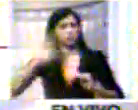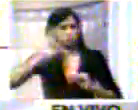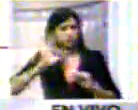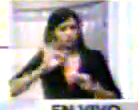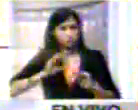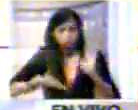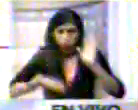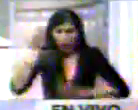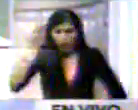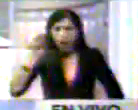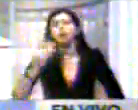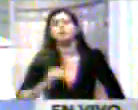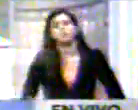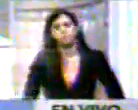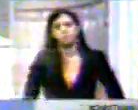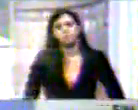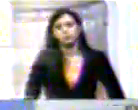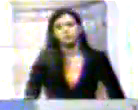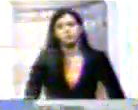¿Subió?